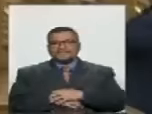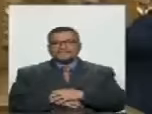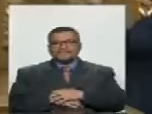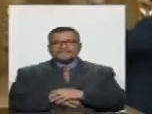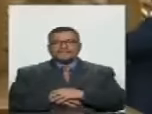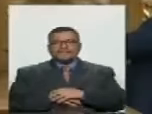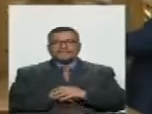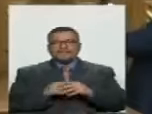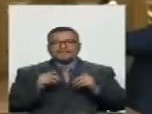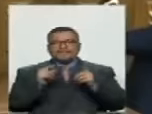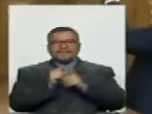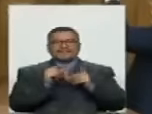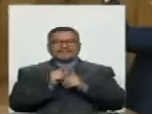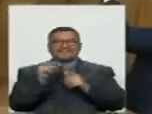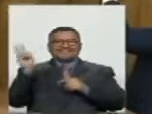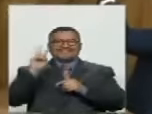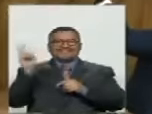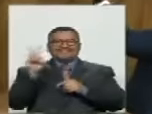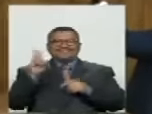Le ha correspondido a Venezuela